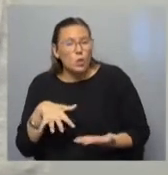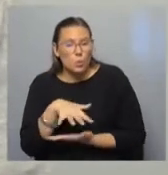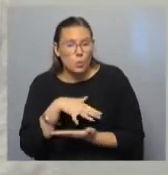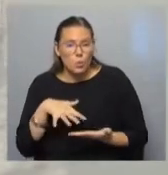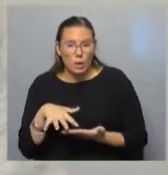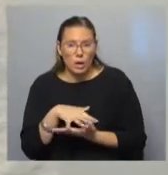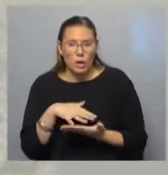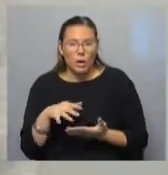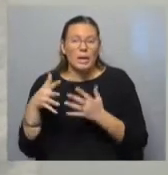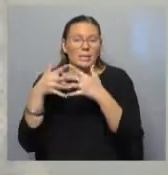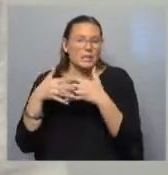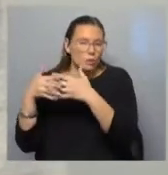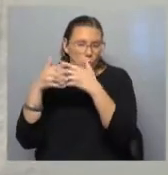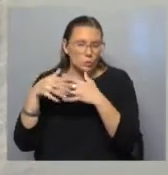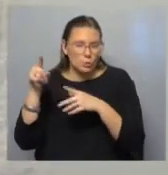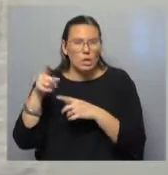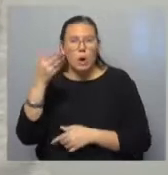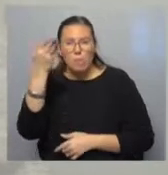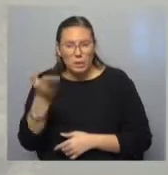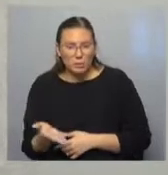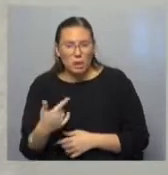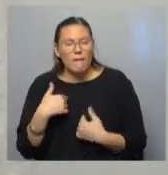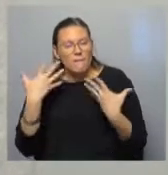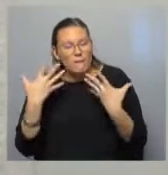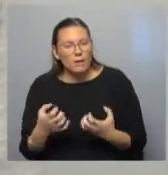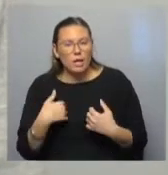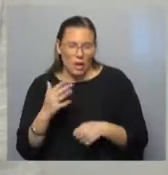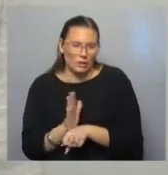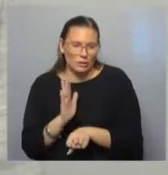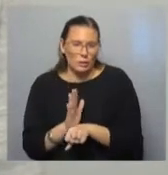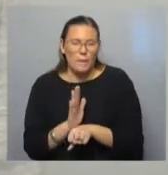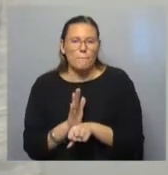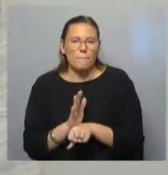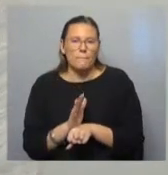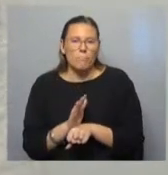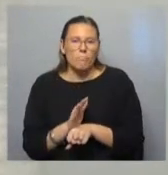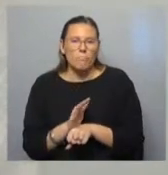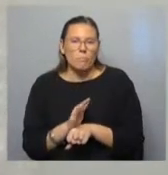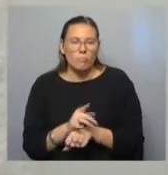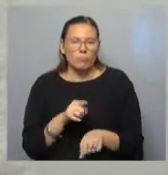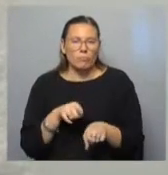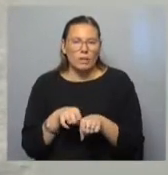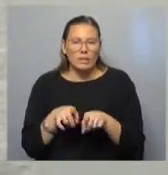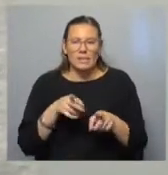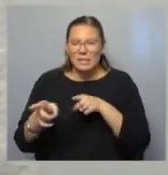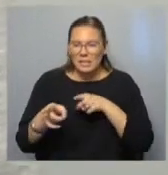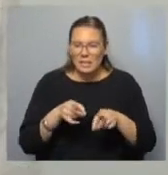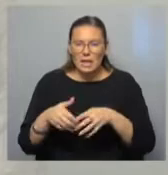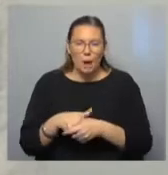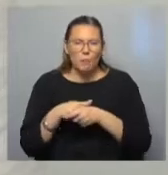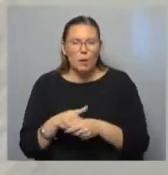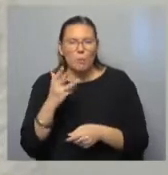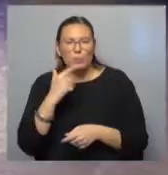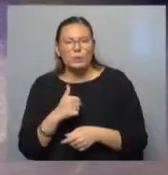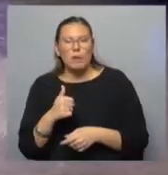era Estados Unidos, en este caso eran los personajes. Yo quería, como yo soy actor y iba a dirigir a mis amigos, me interesaba que fuera una obra